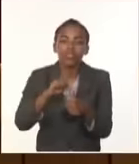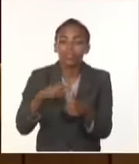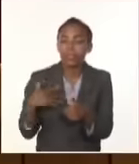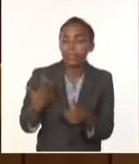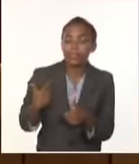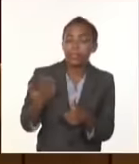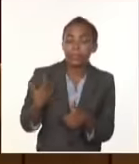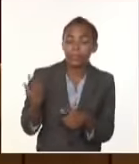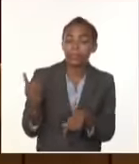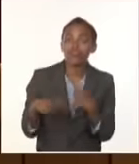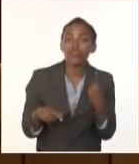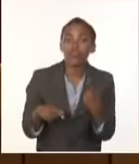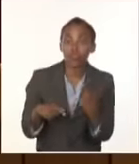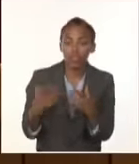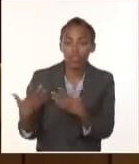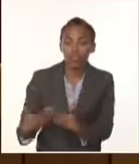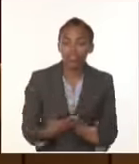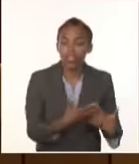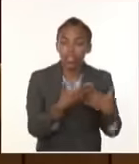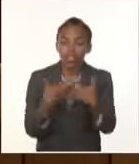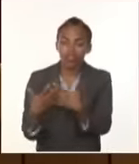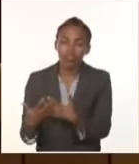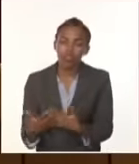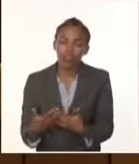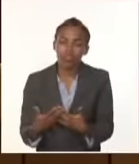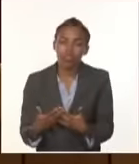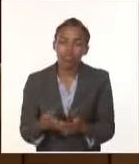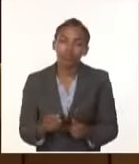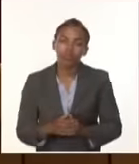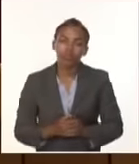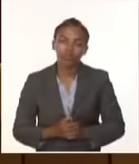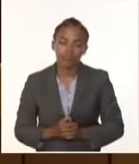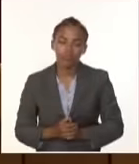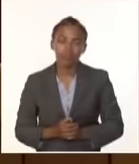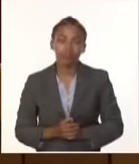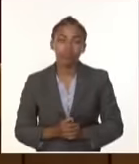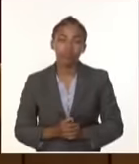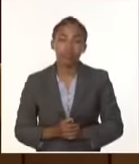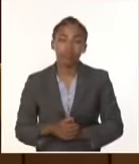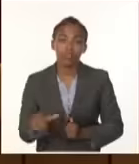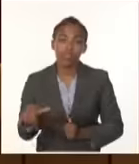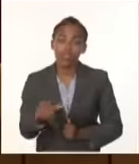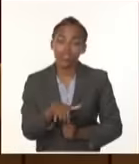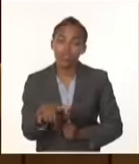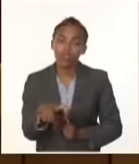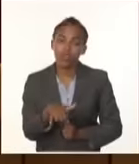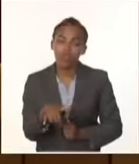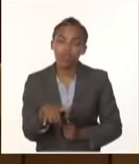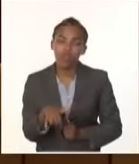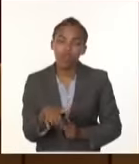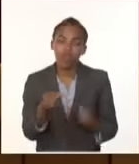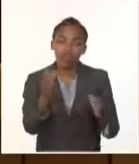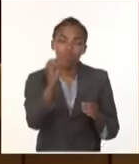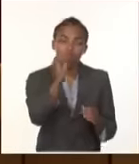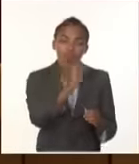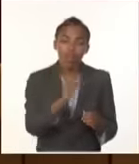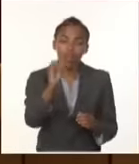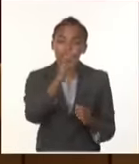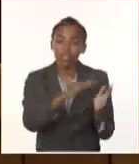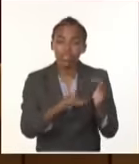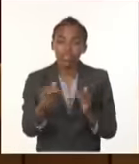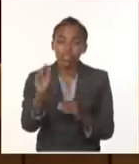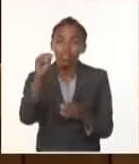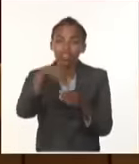Unidos que ponga fin a la calumnia y a la injusticia. También lo reclaman decenas de organizaciones dentro de los propios Estados